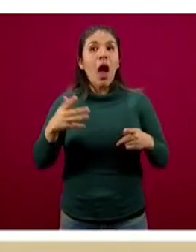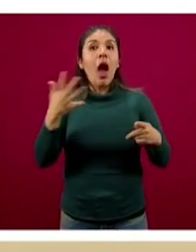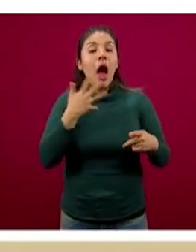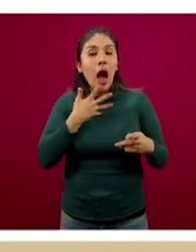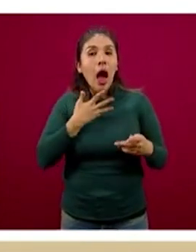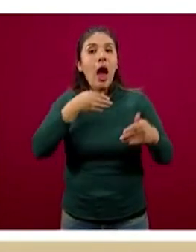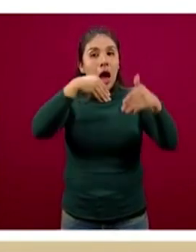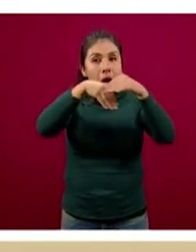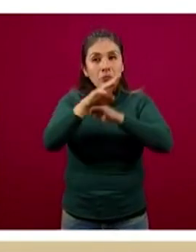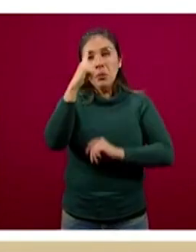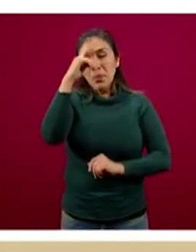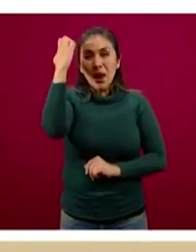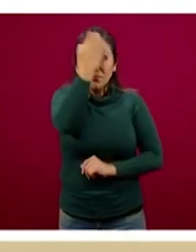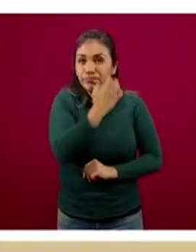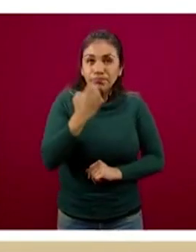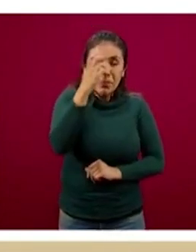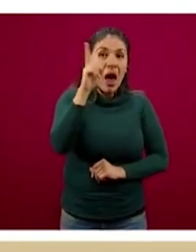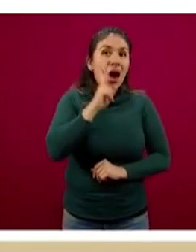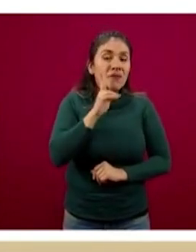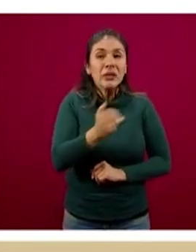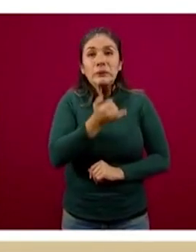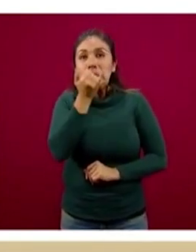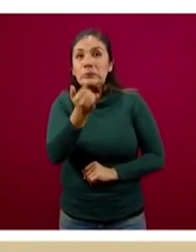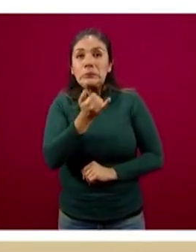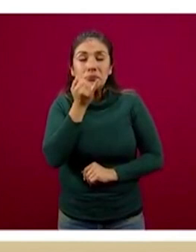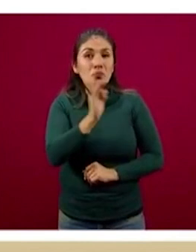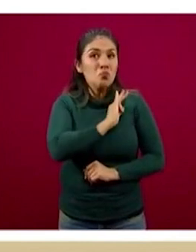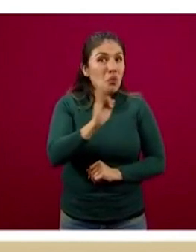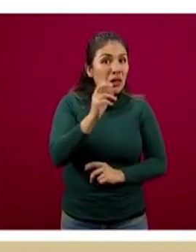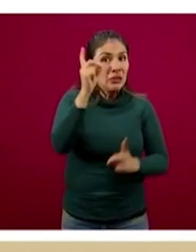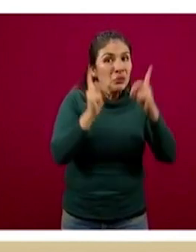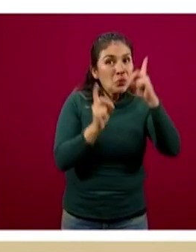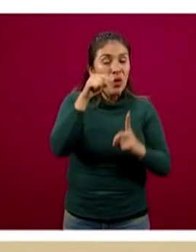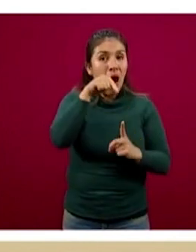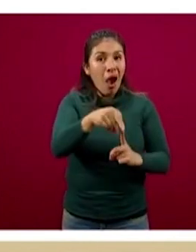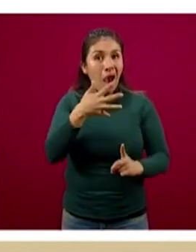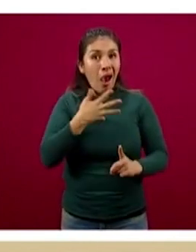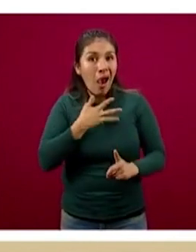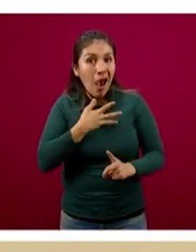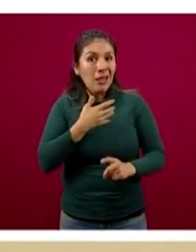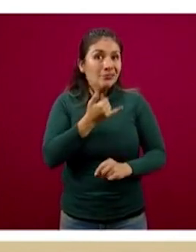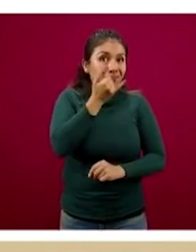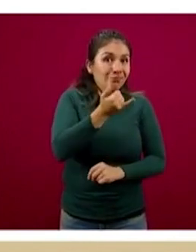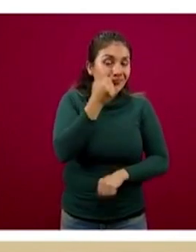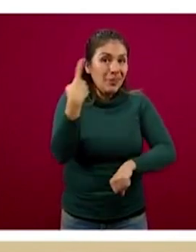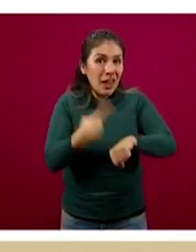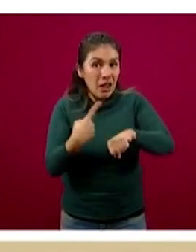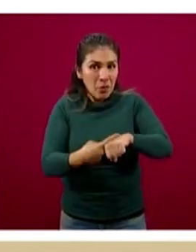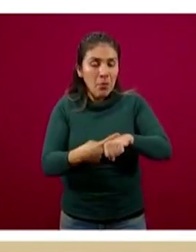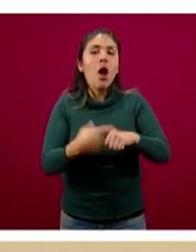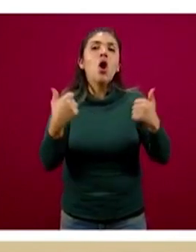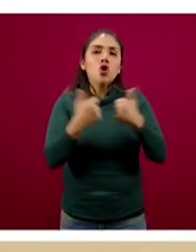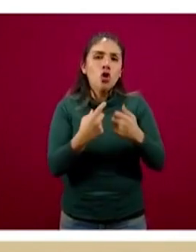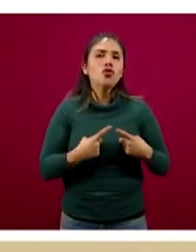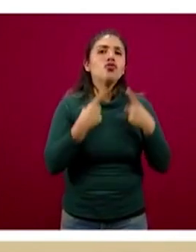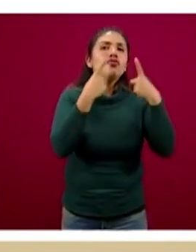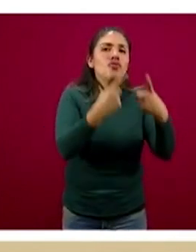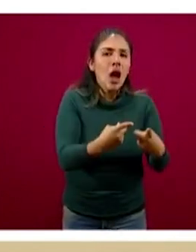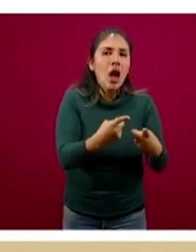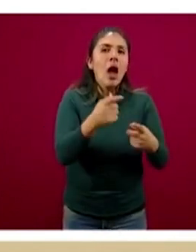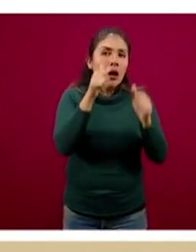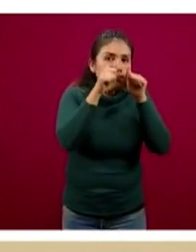ingresado a protocolo de estudio que en su momento han sido clasificadas como casos sospechosos ya han recibido algún tipo de